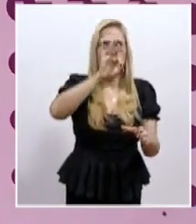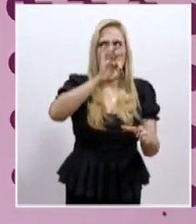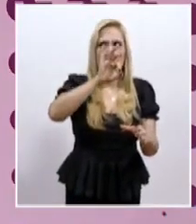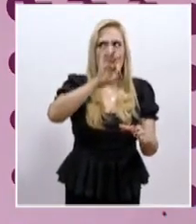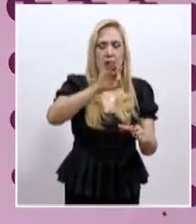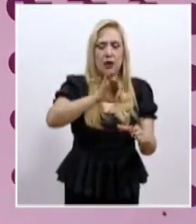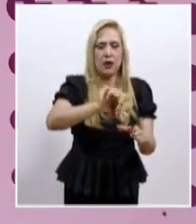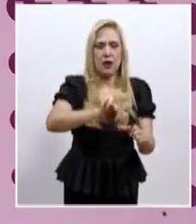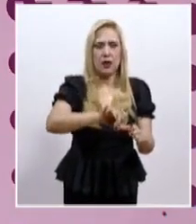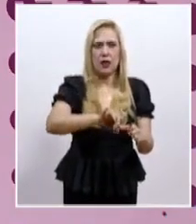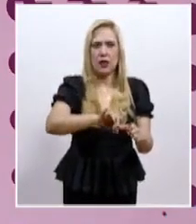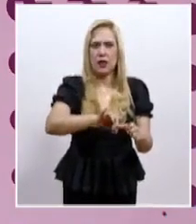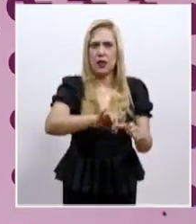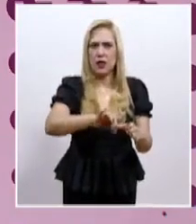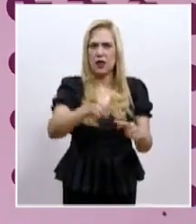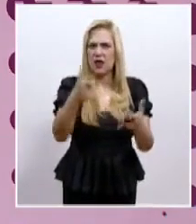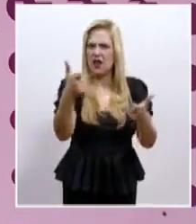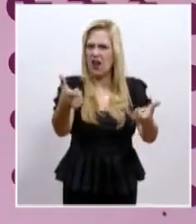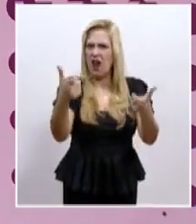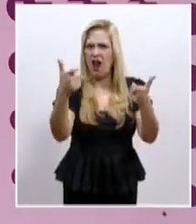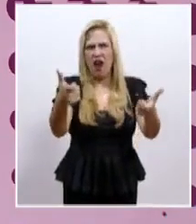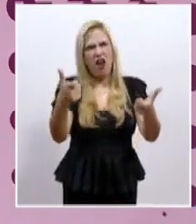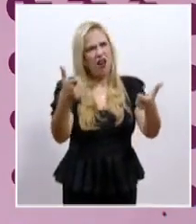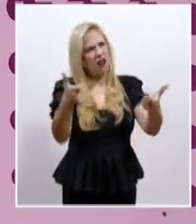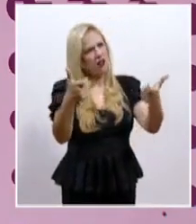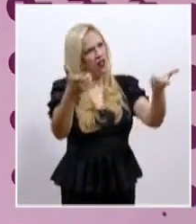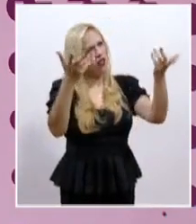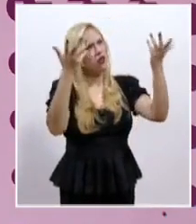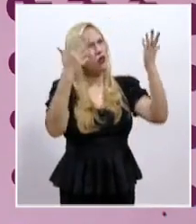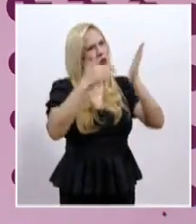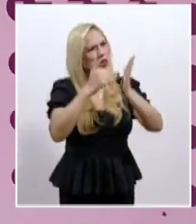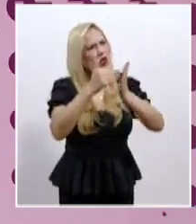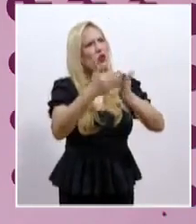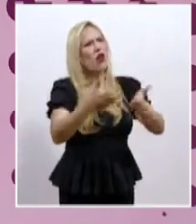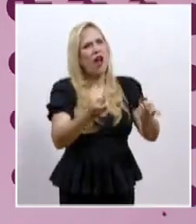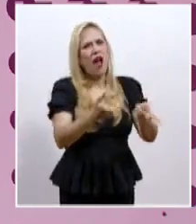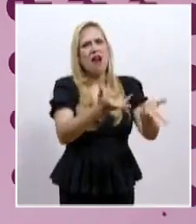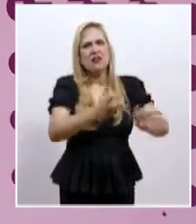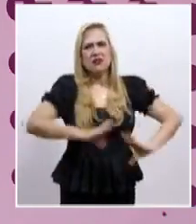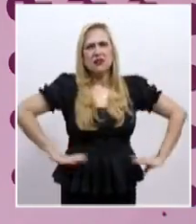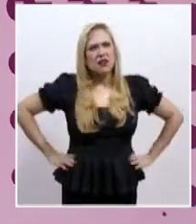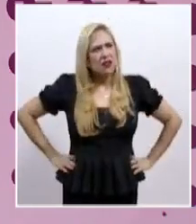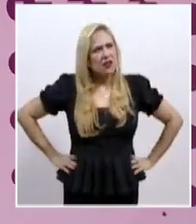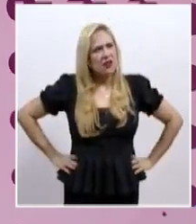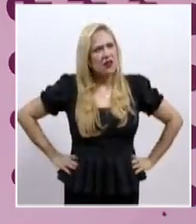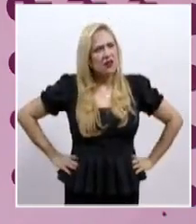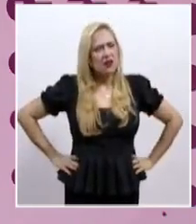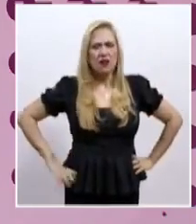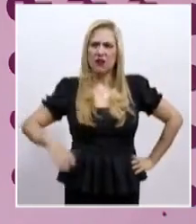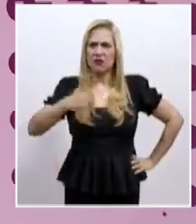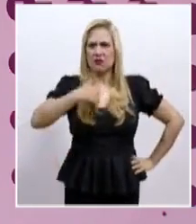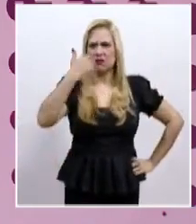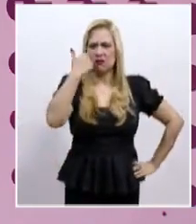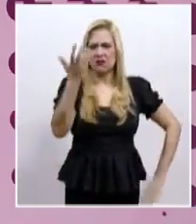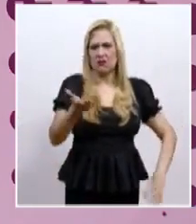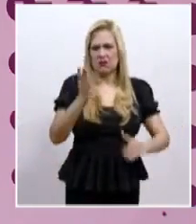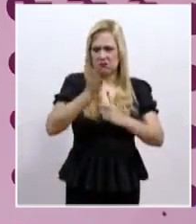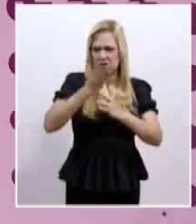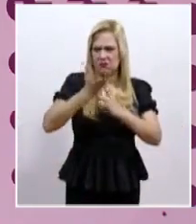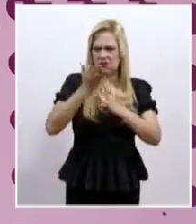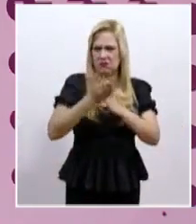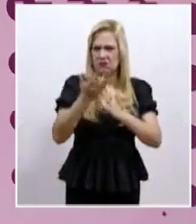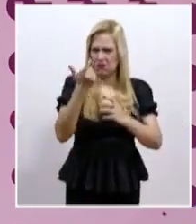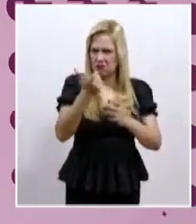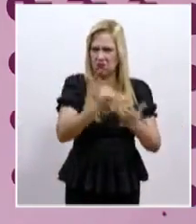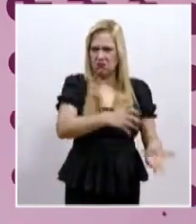tenemos que ver qué se hace con tanto dinero y cómo lograr mejor estas metas de redistribución del